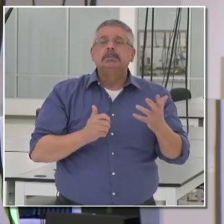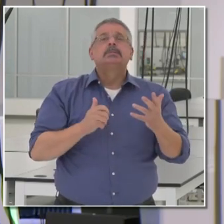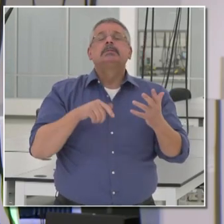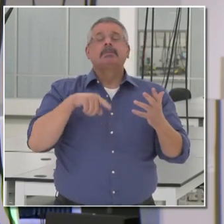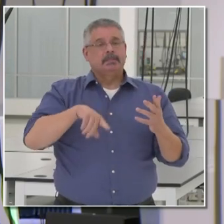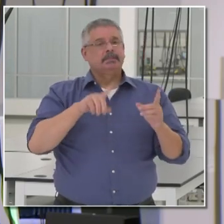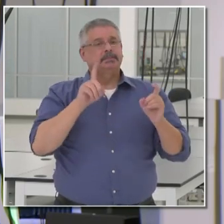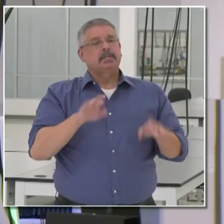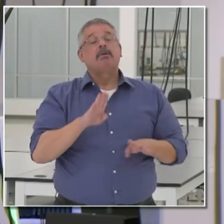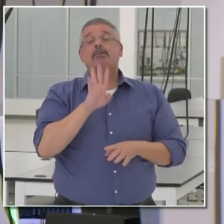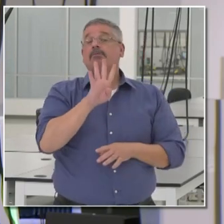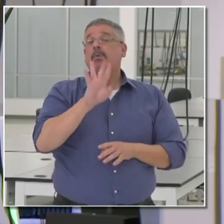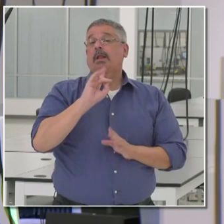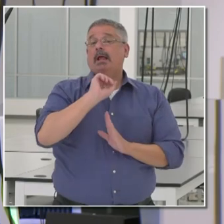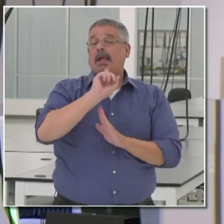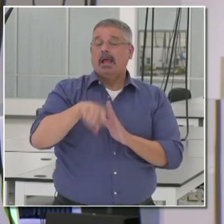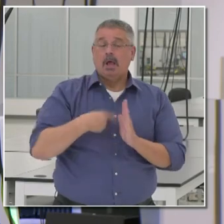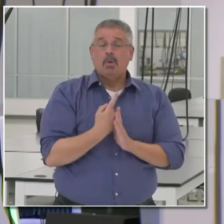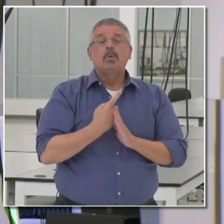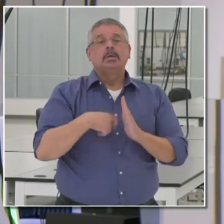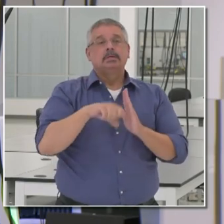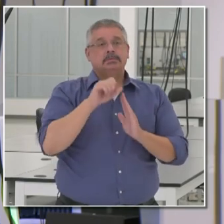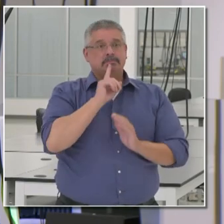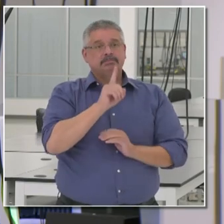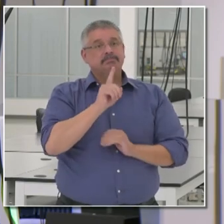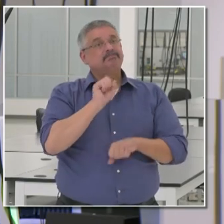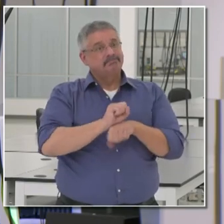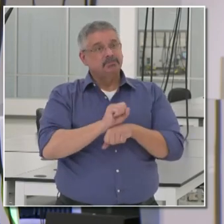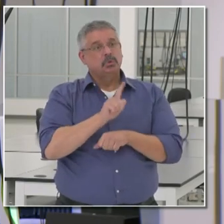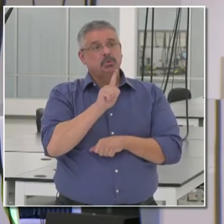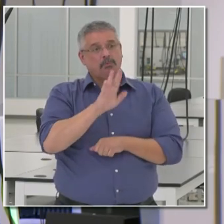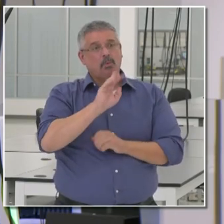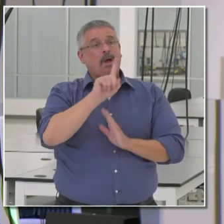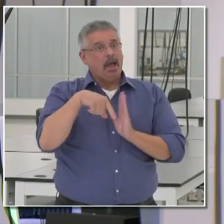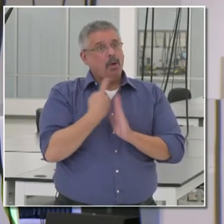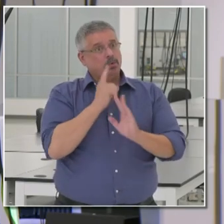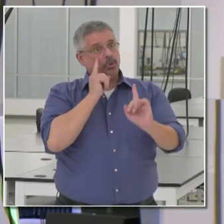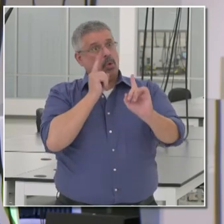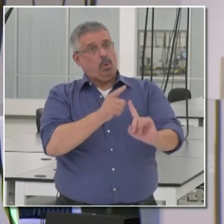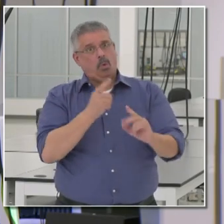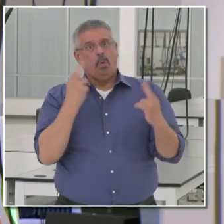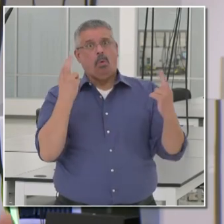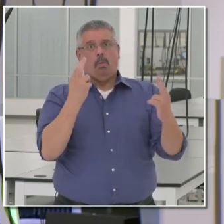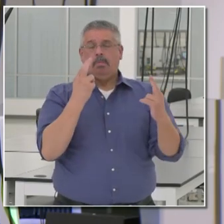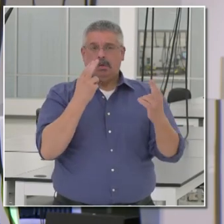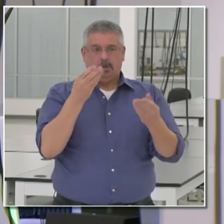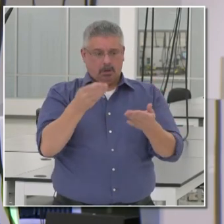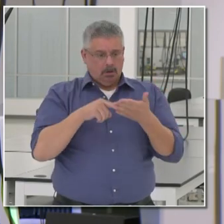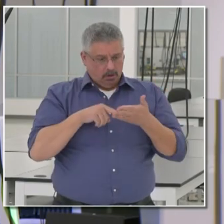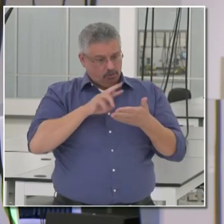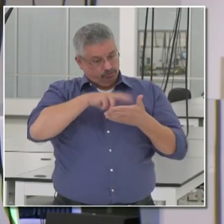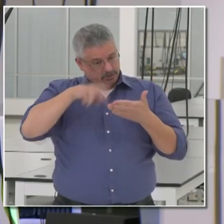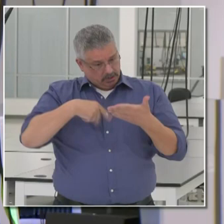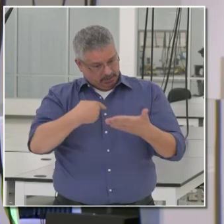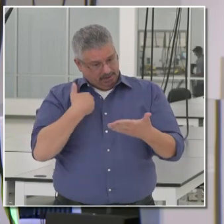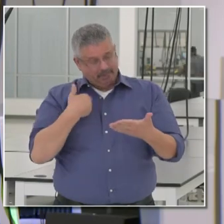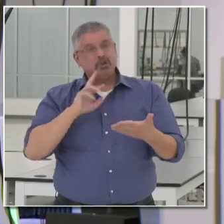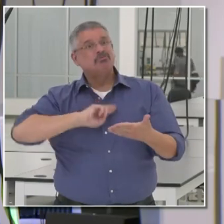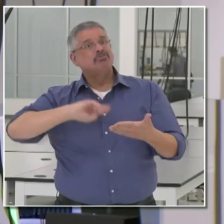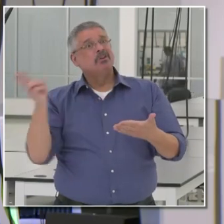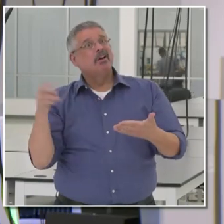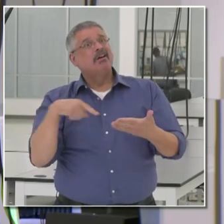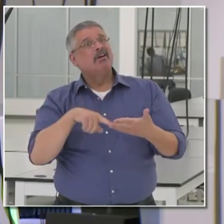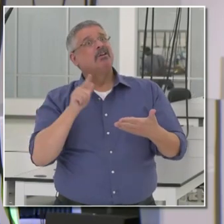resultar los resultados perdón dentro de 48 horas pero el objetivo real es 24 horas nunca más de